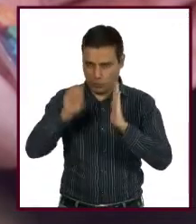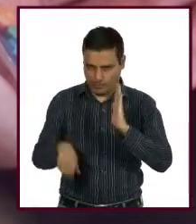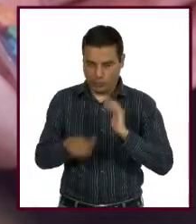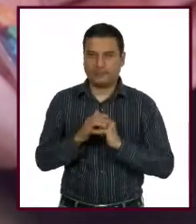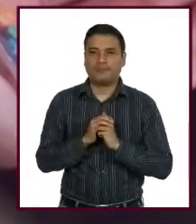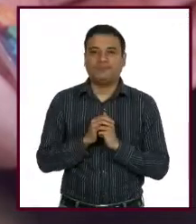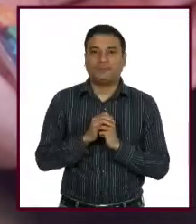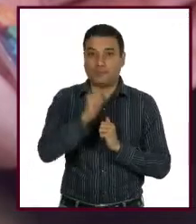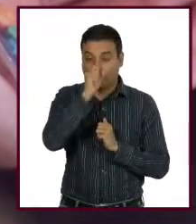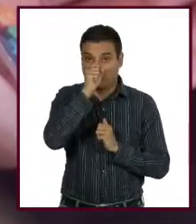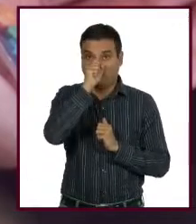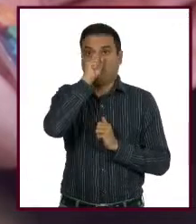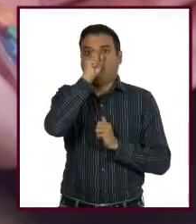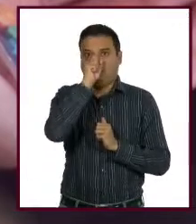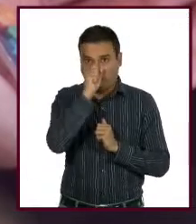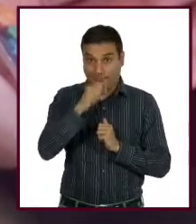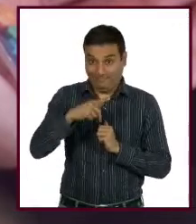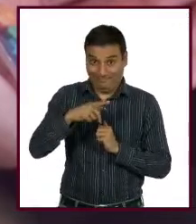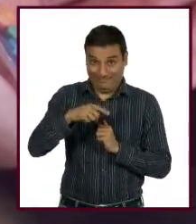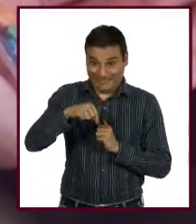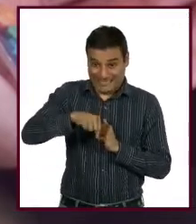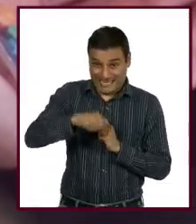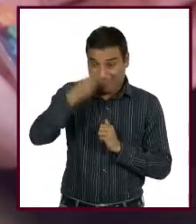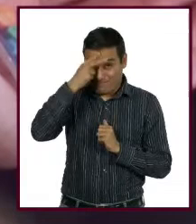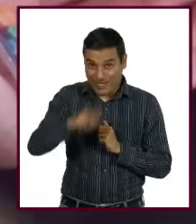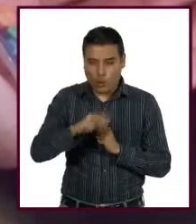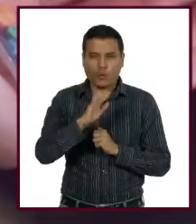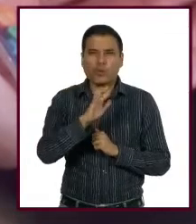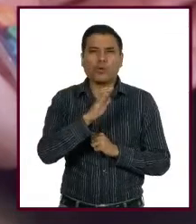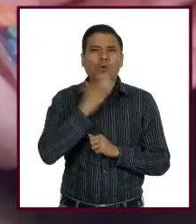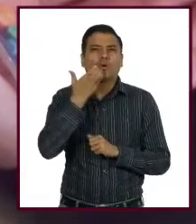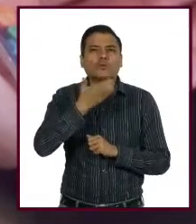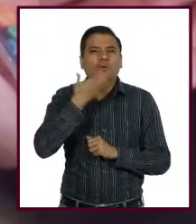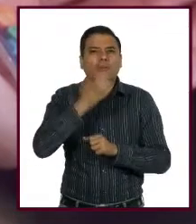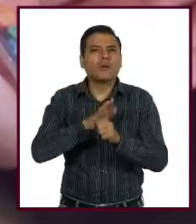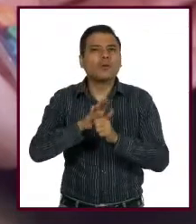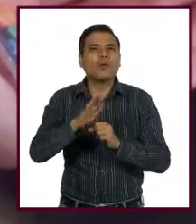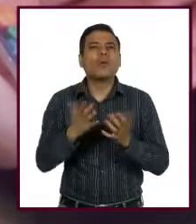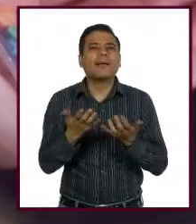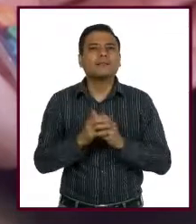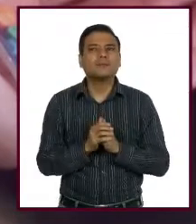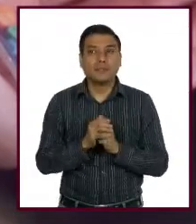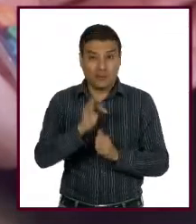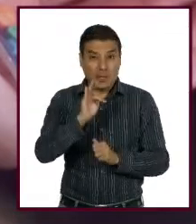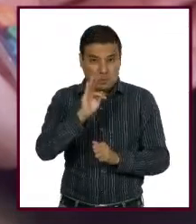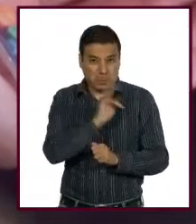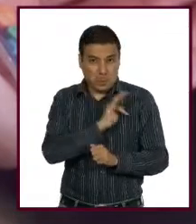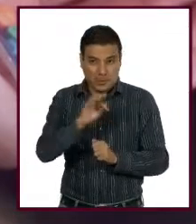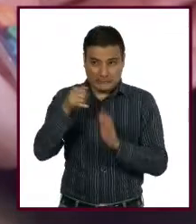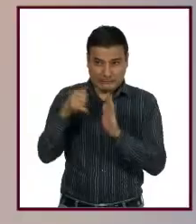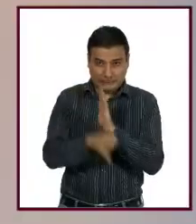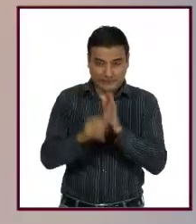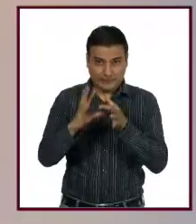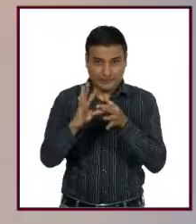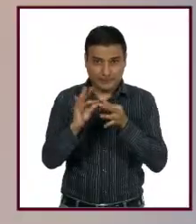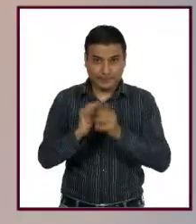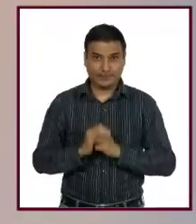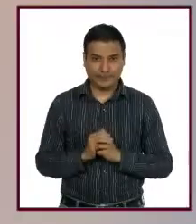son las que se consumen más en México o más comúnmente? ¿Podríamos abundar en esto, doctor?